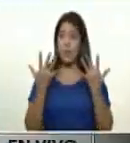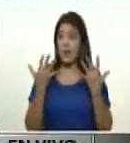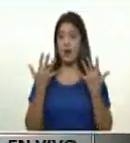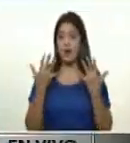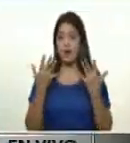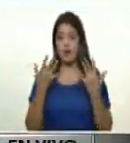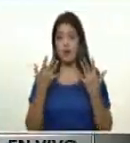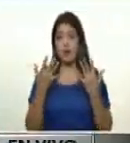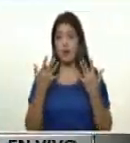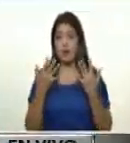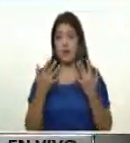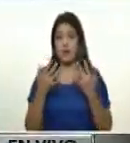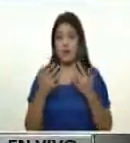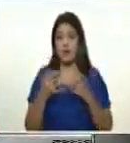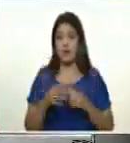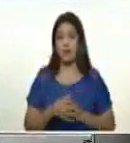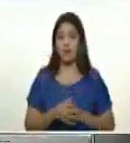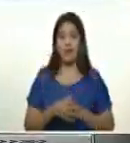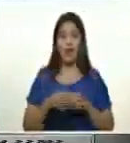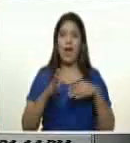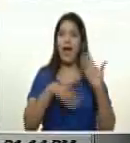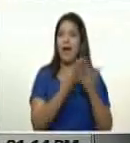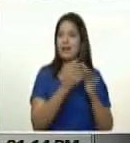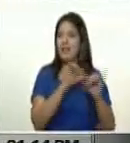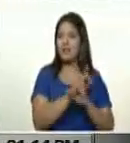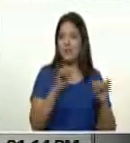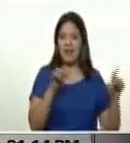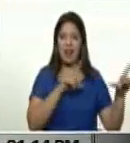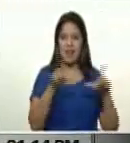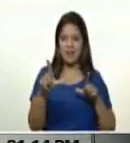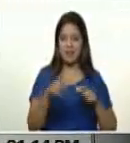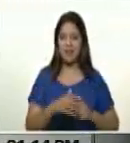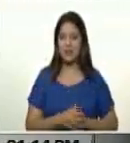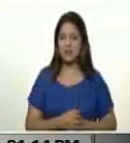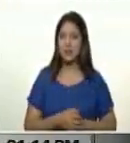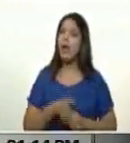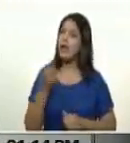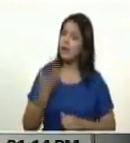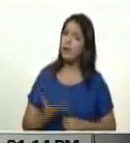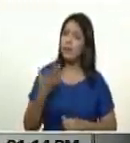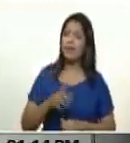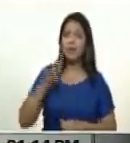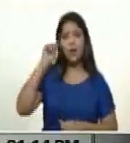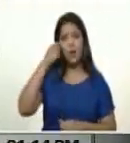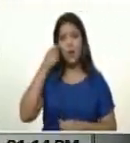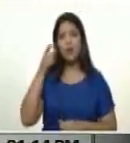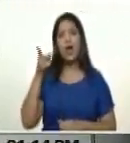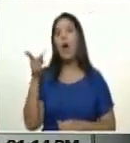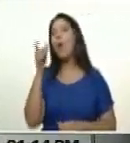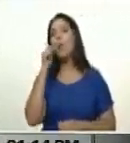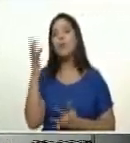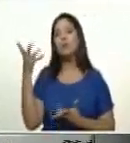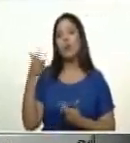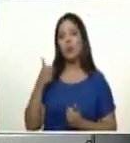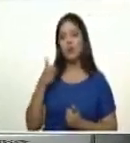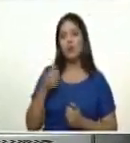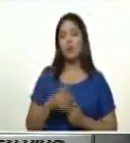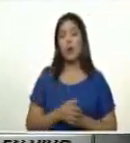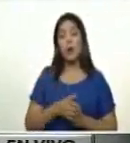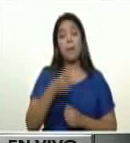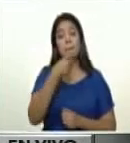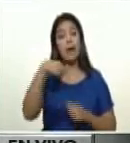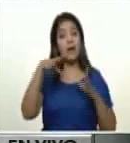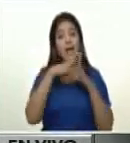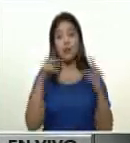desde la parte de extrusión hasta que termine el producto terminado. Jenny, es importante recordar lo que nos contó Hernán, para que lo escuchen